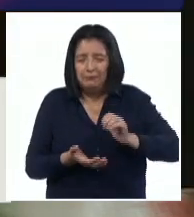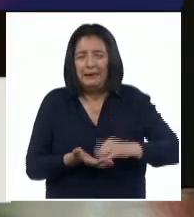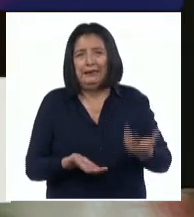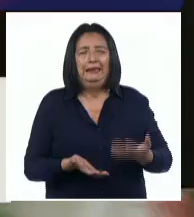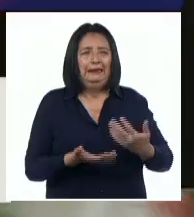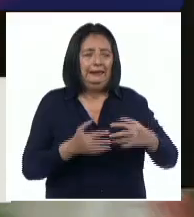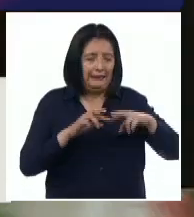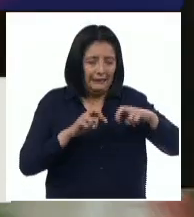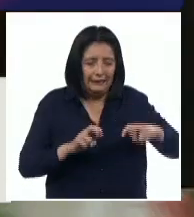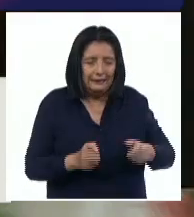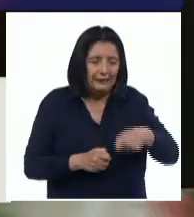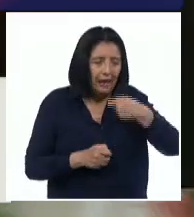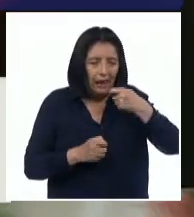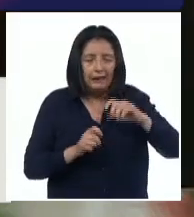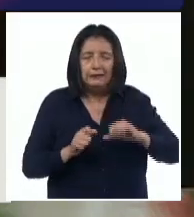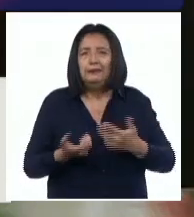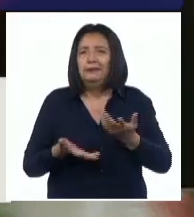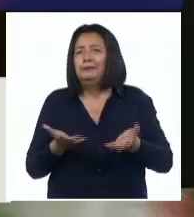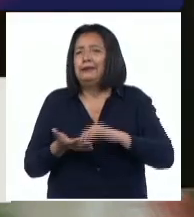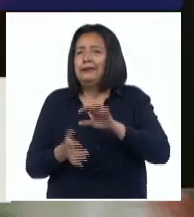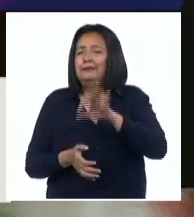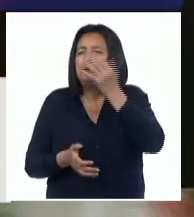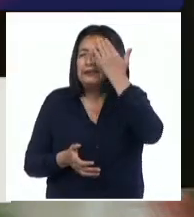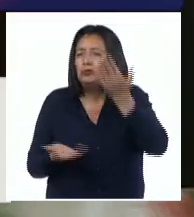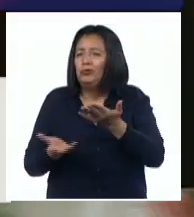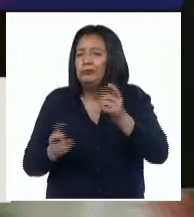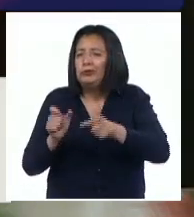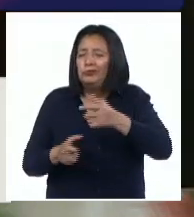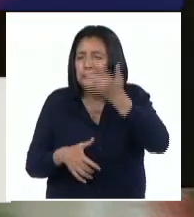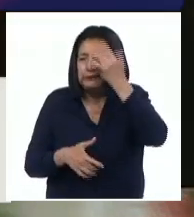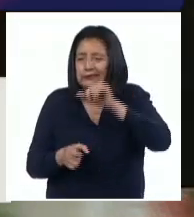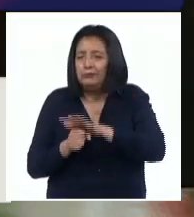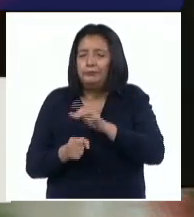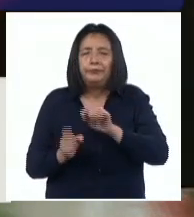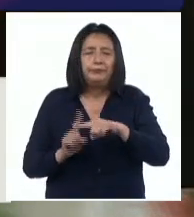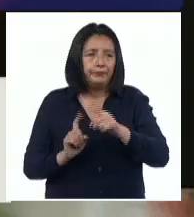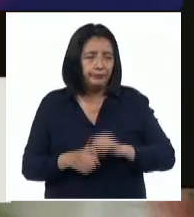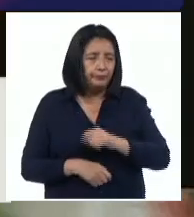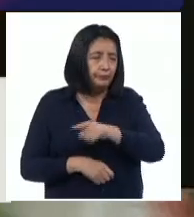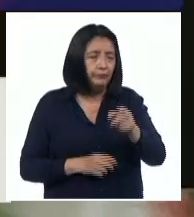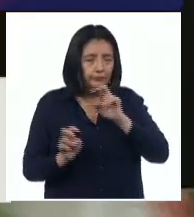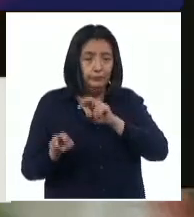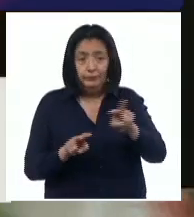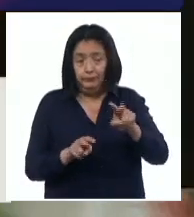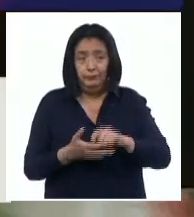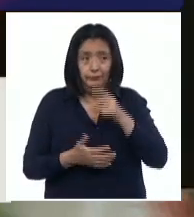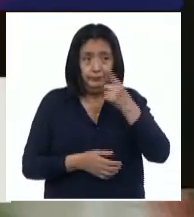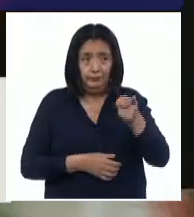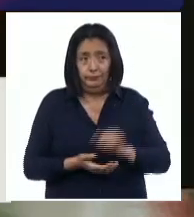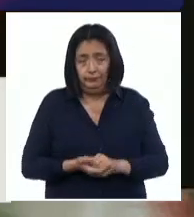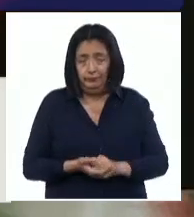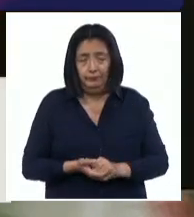para determinar dónde están las personas infectadas. Y así ustedes pueden ver aquí en el